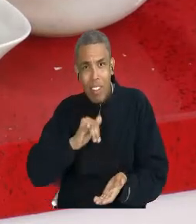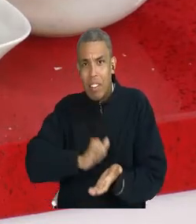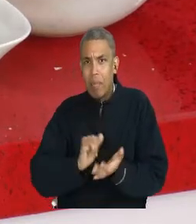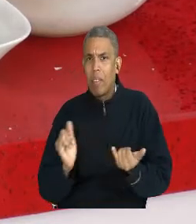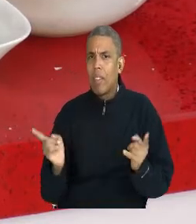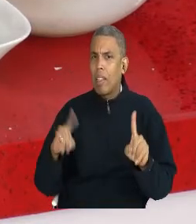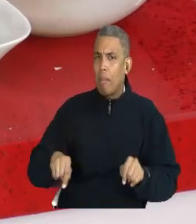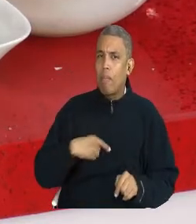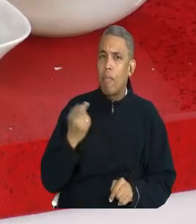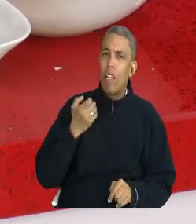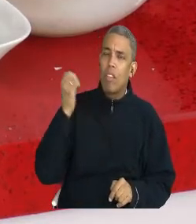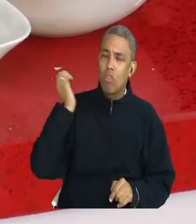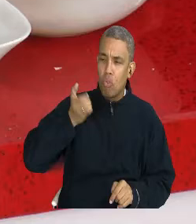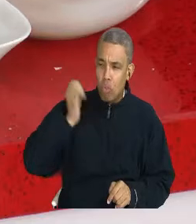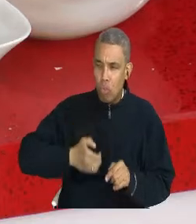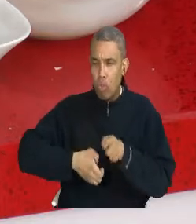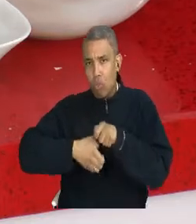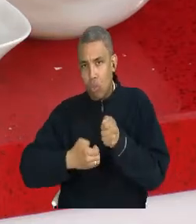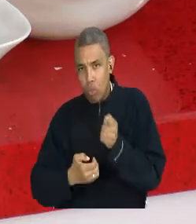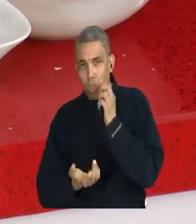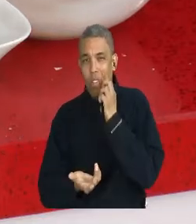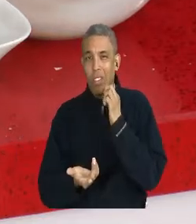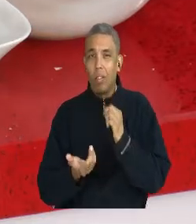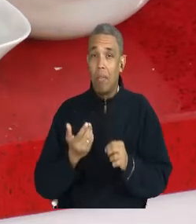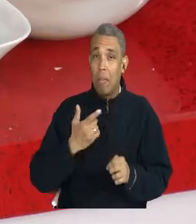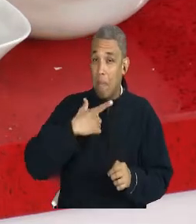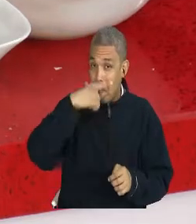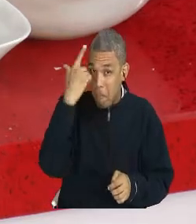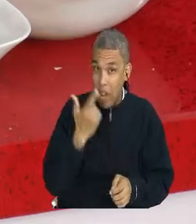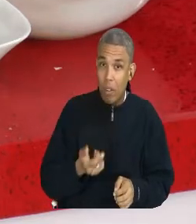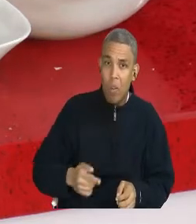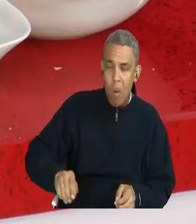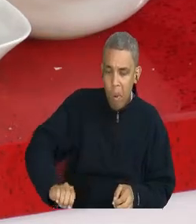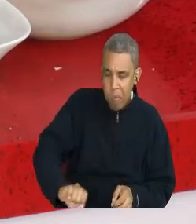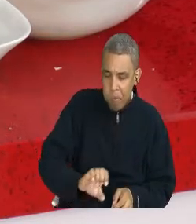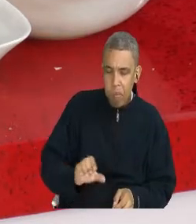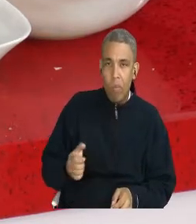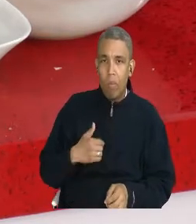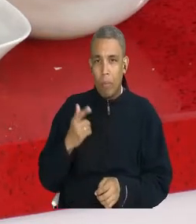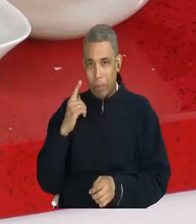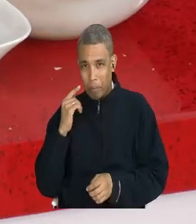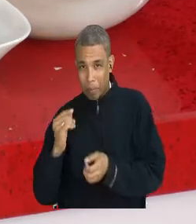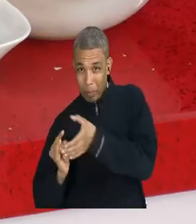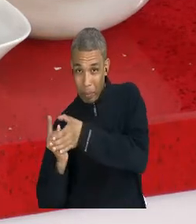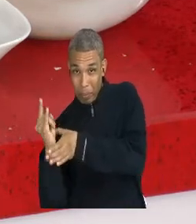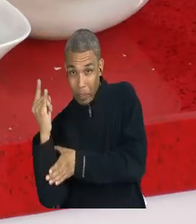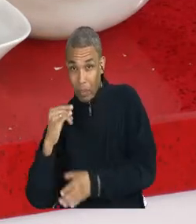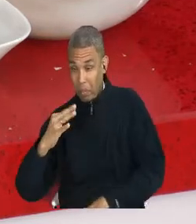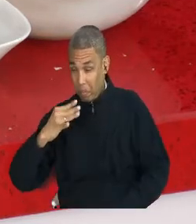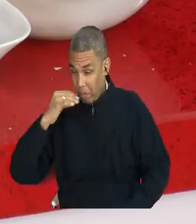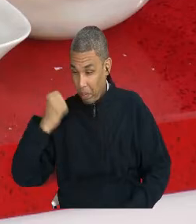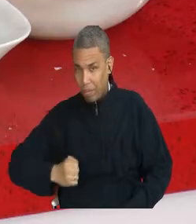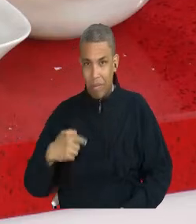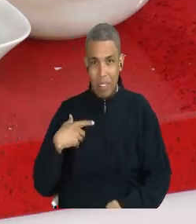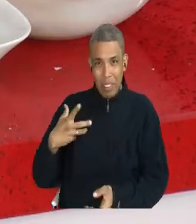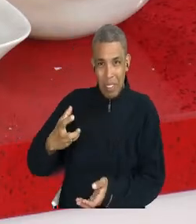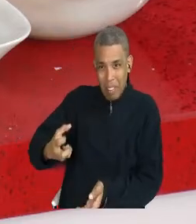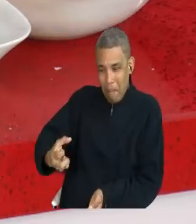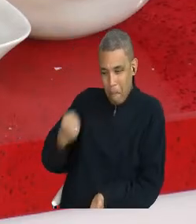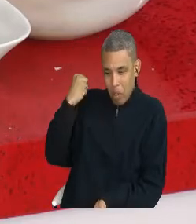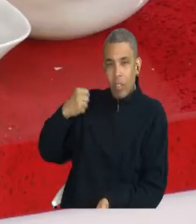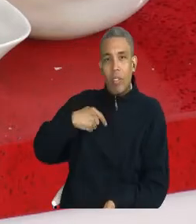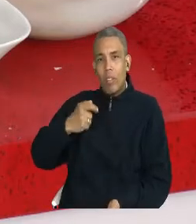una mayonesa, almendras, cilantro, mantequilla, leche de coco, crema de coco, perdón, y unas papas sauté,